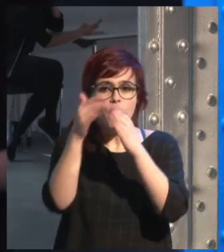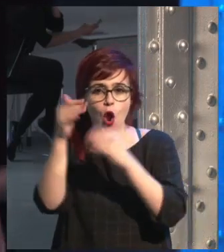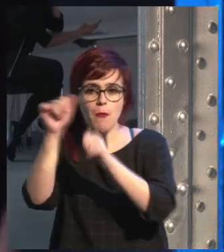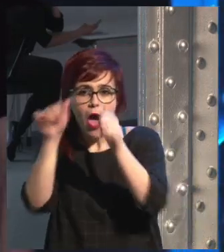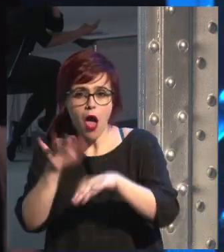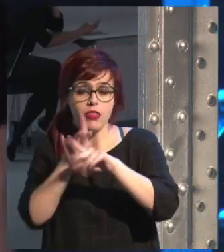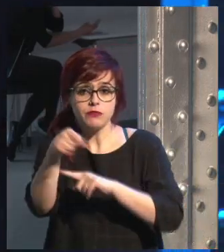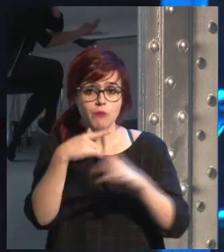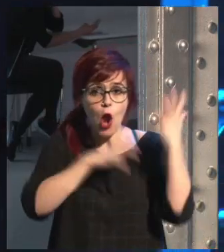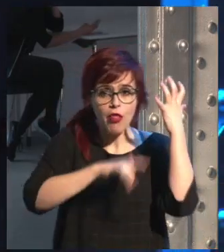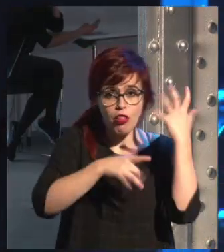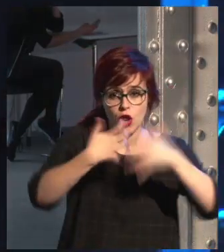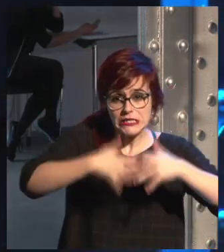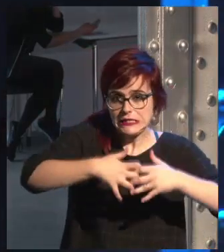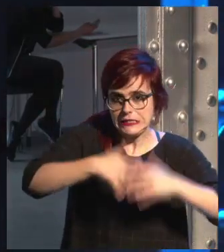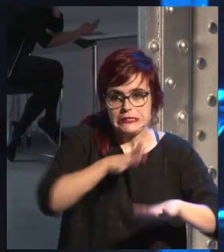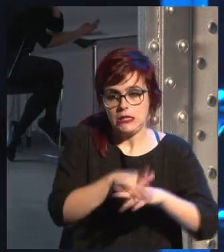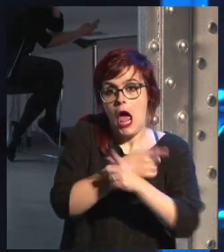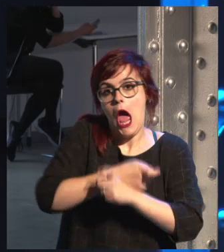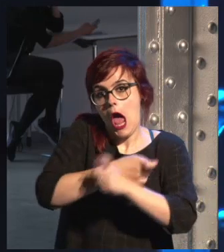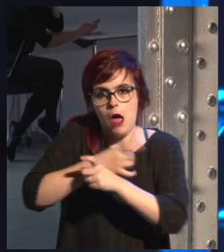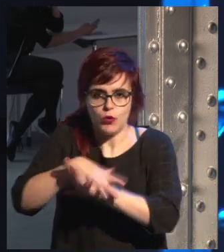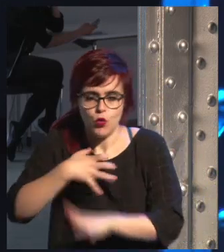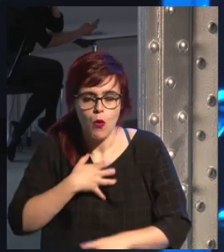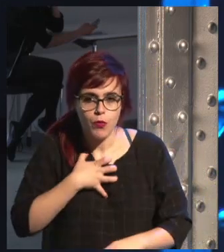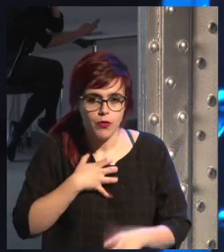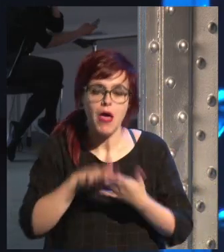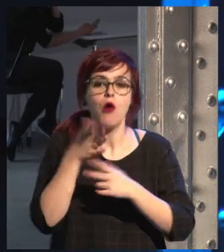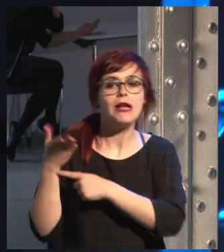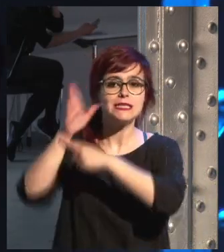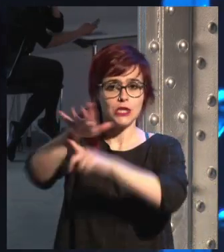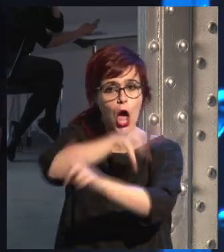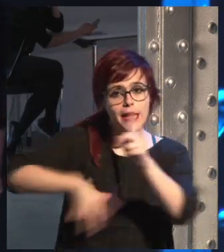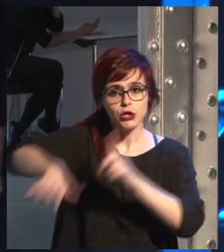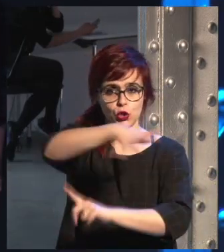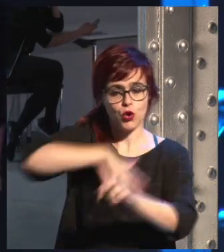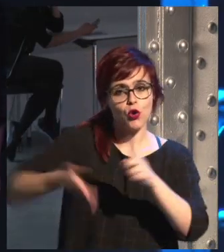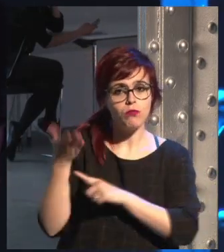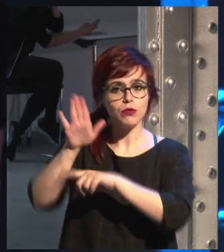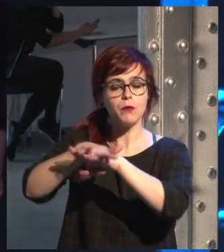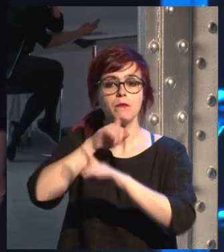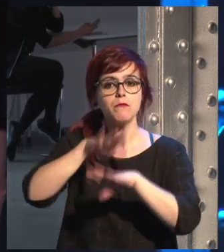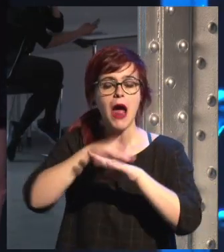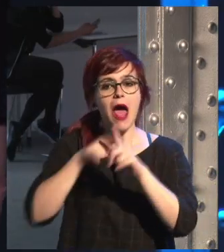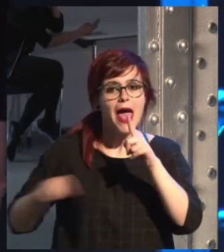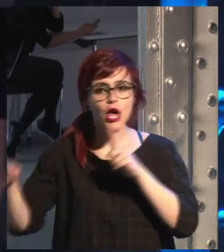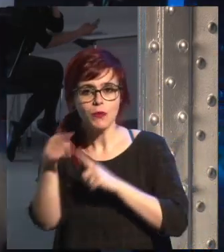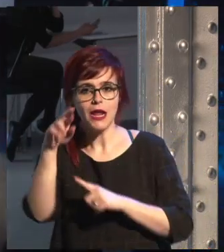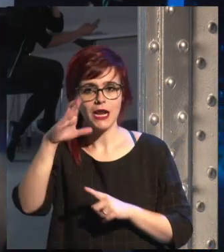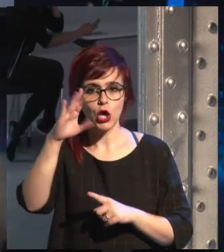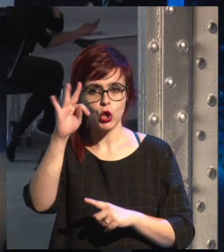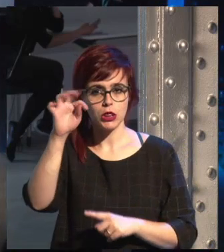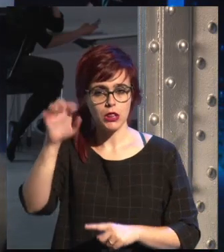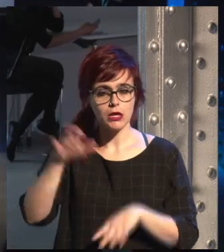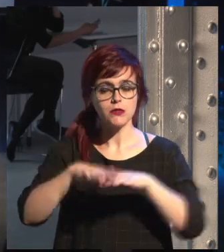no hay ordenador que lo mueva, ¿vale? Ahora hablaremos un poco sobre eso. Aquí os enseño un poco el entorno que hemos hecho para la encomienda de Ricote.